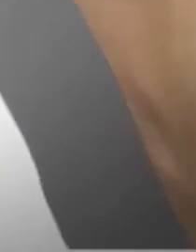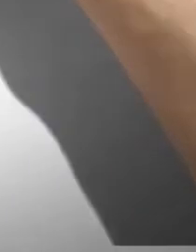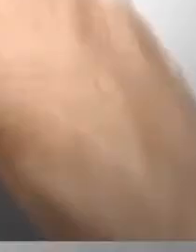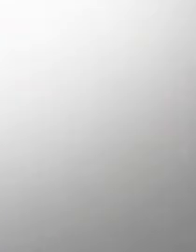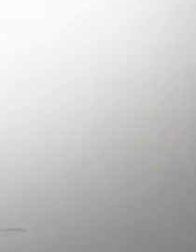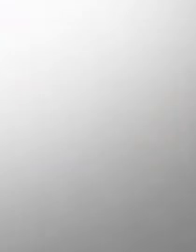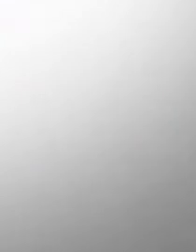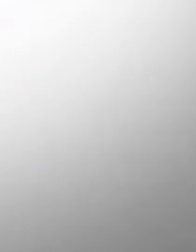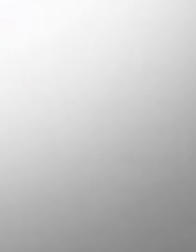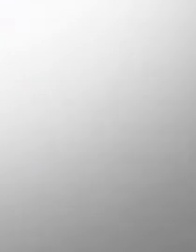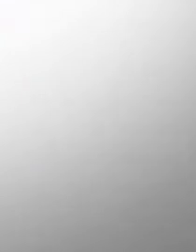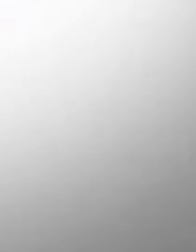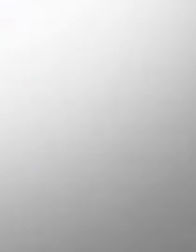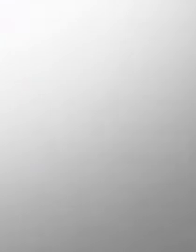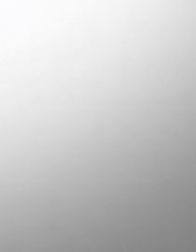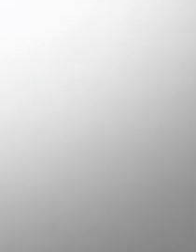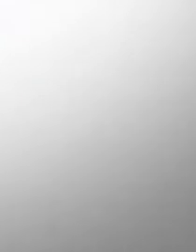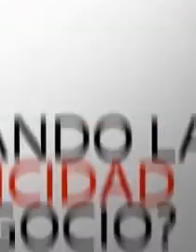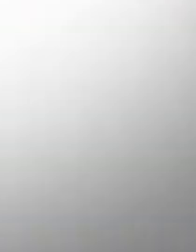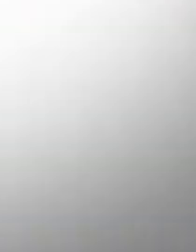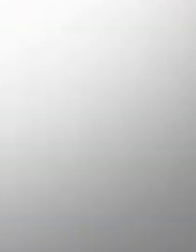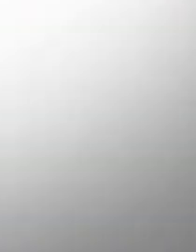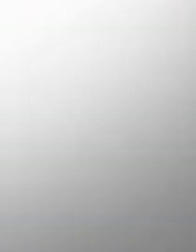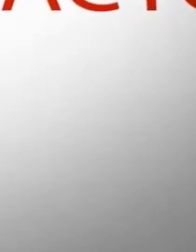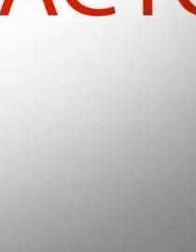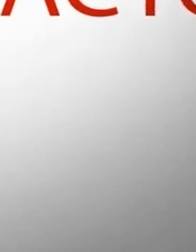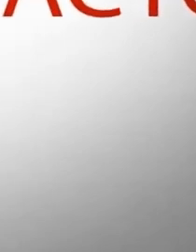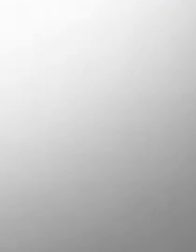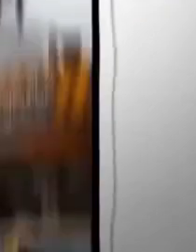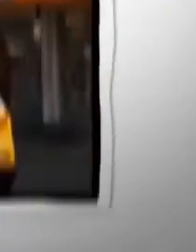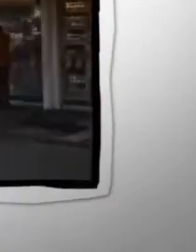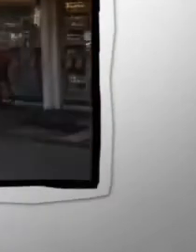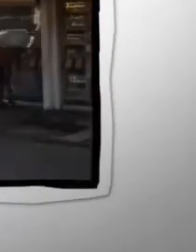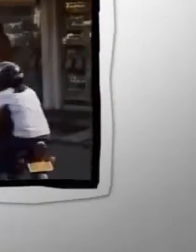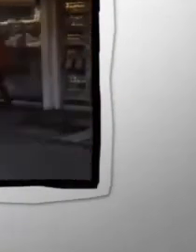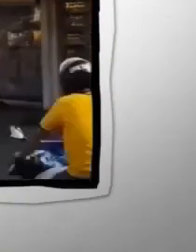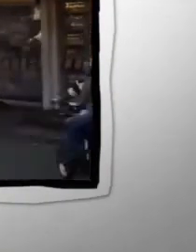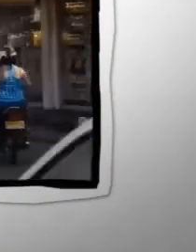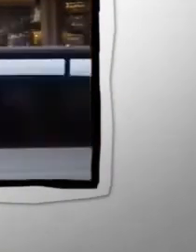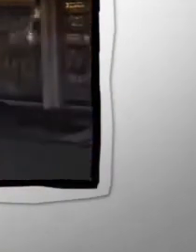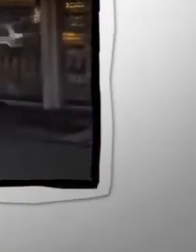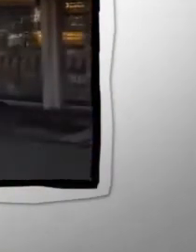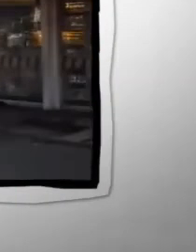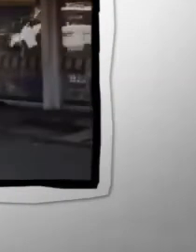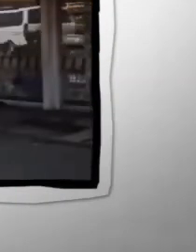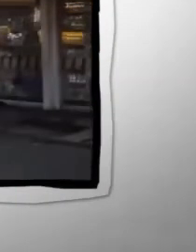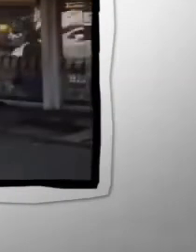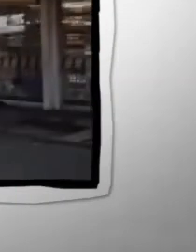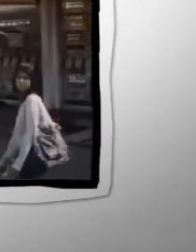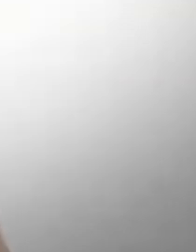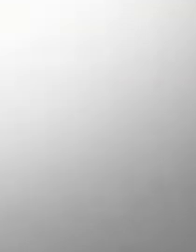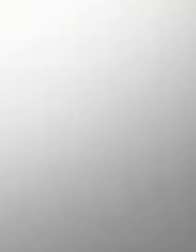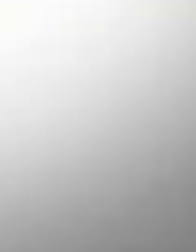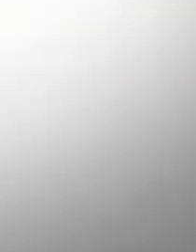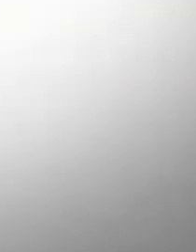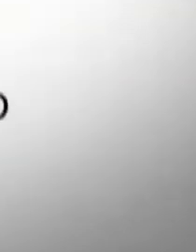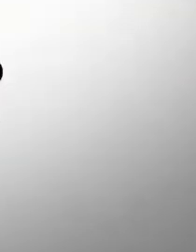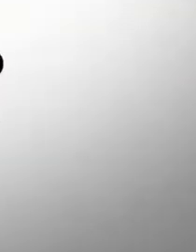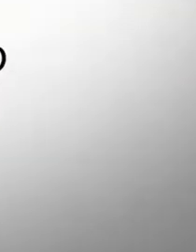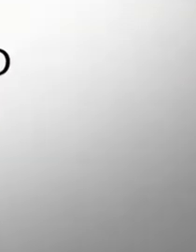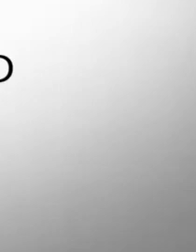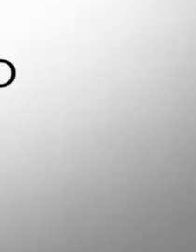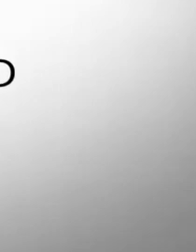¿Estás buscando la mejor publicidad para tu negocio? Tenemos la solución. Pauta de alto impacto. Digital